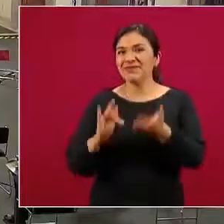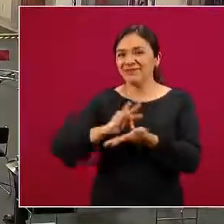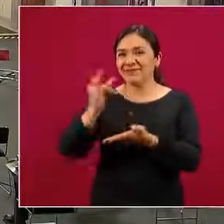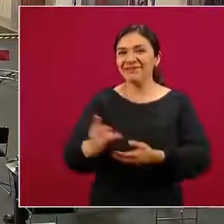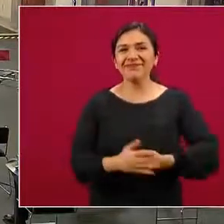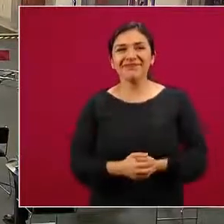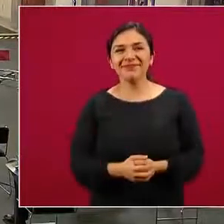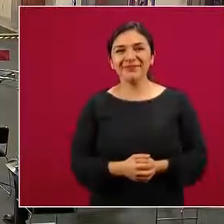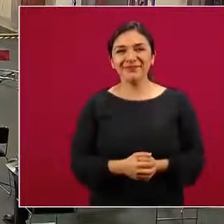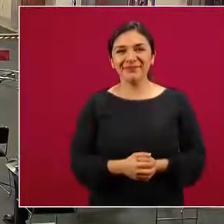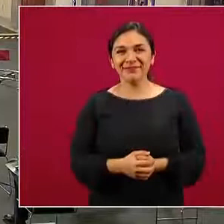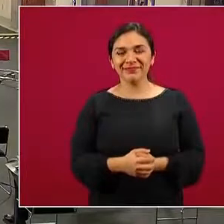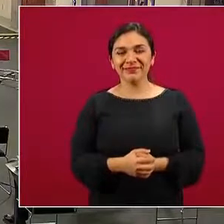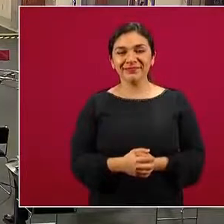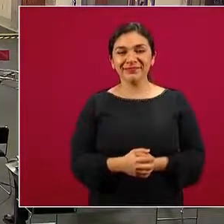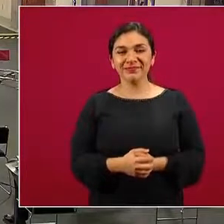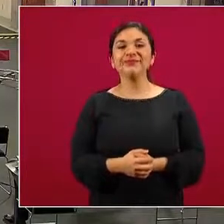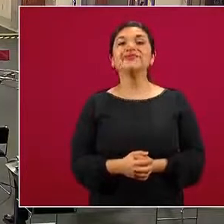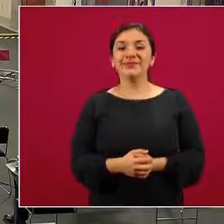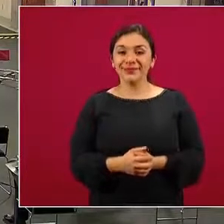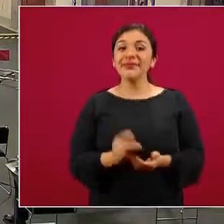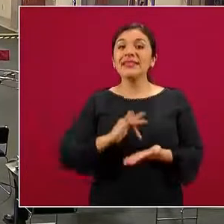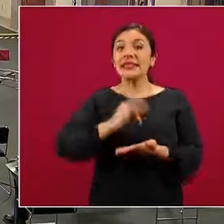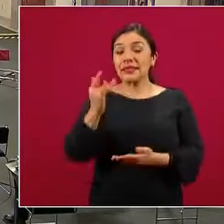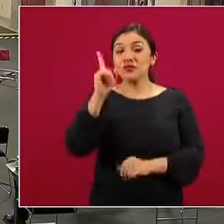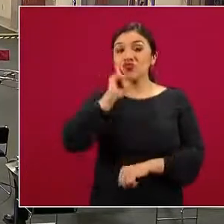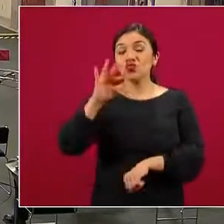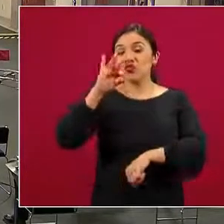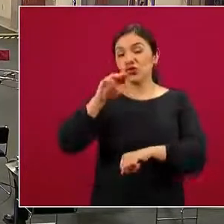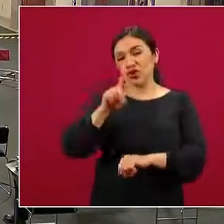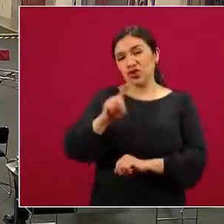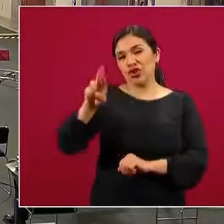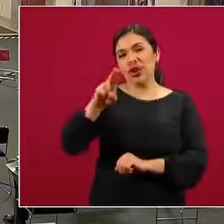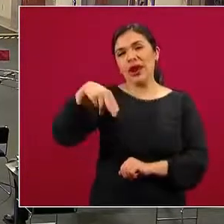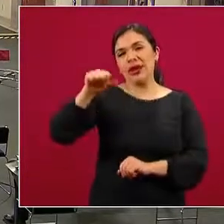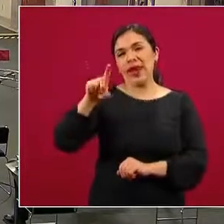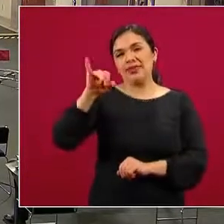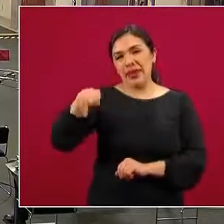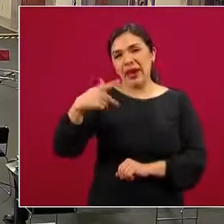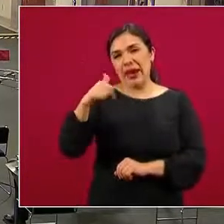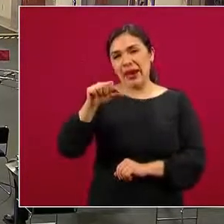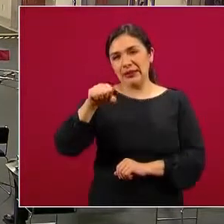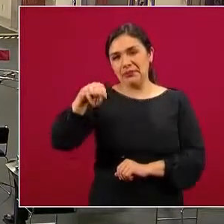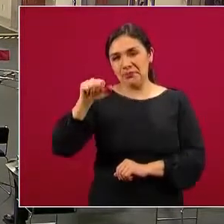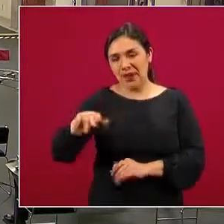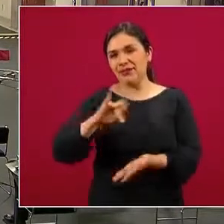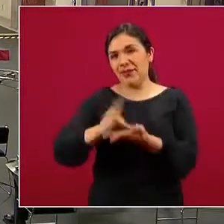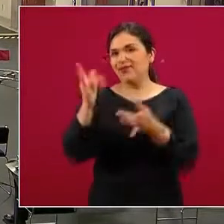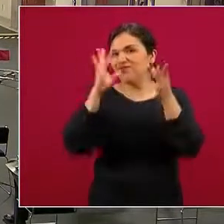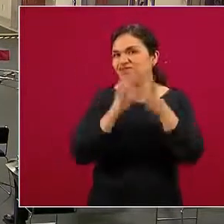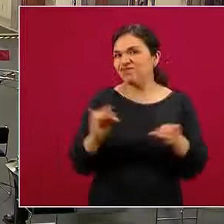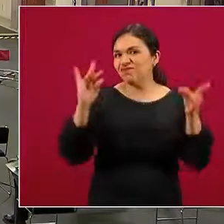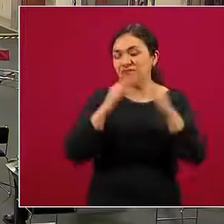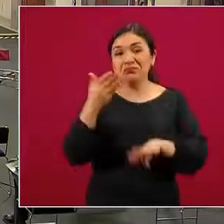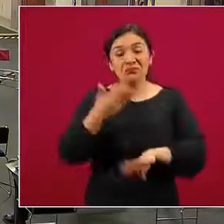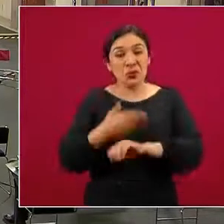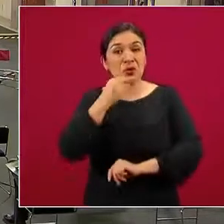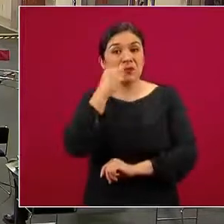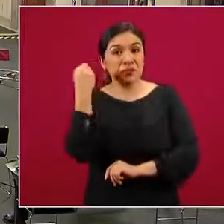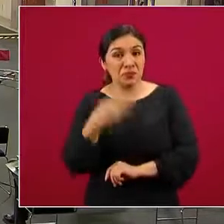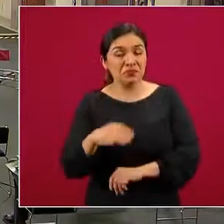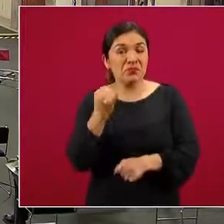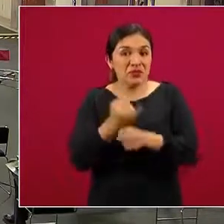Muchísimas gracias. Muchísimas gracias a la doctora Nadine Gassman. Gracias por este muy